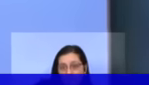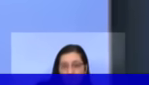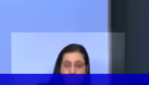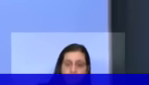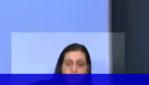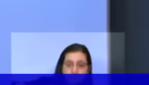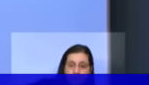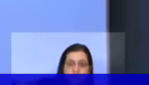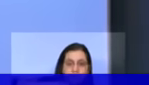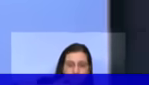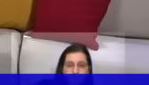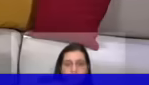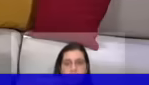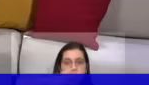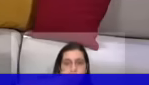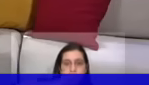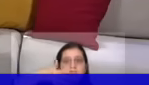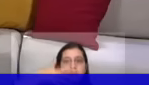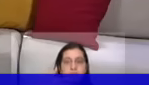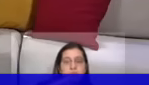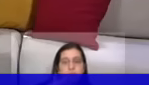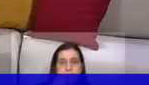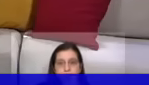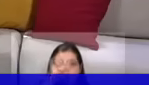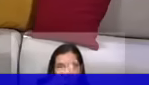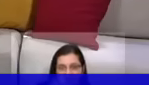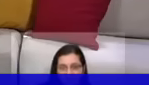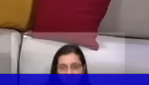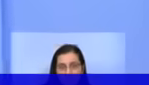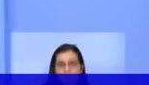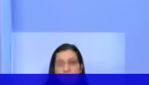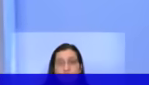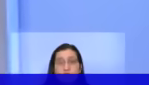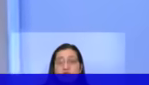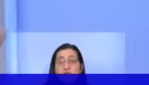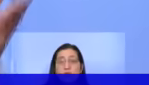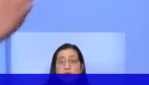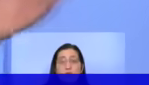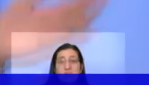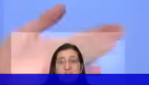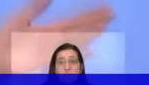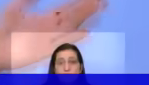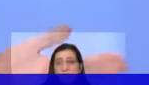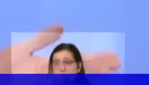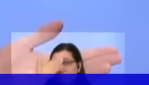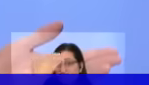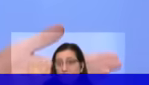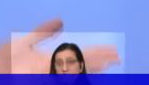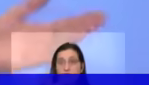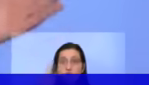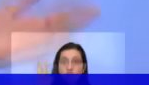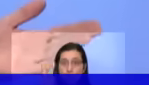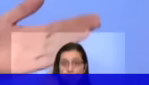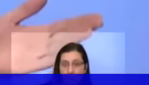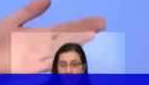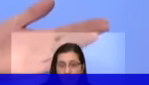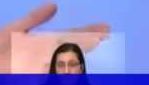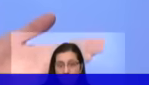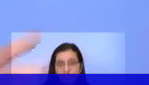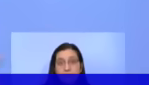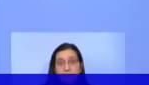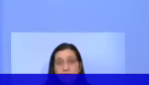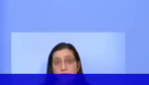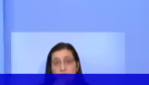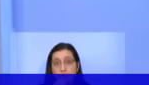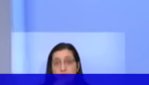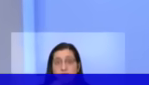por grafiteros en la noche, destacando la inseguridad, destacando de que enfrente había dos cámaras del Ministerio del Interior y